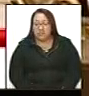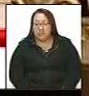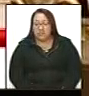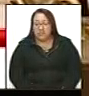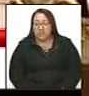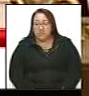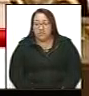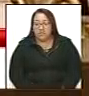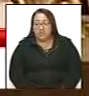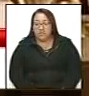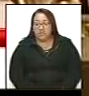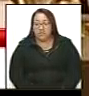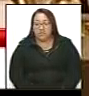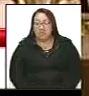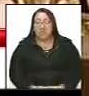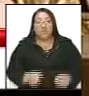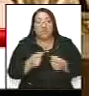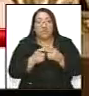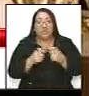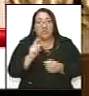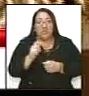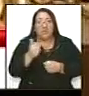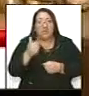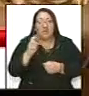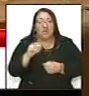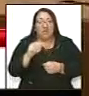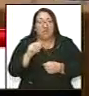Sí. Le damos la palabra a la congresista Tamara Arimborgo.